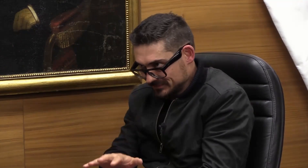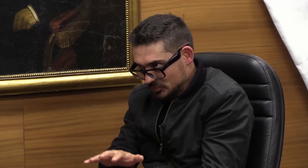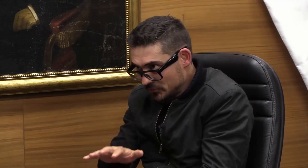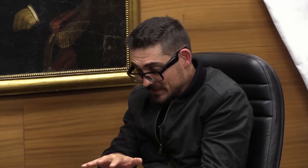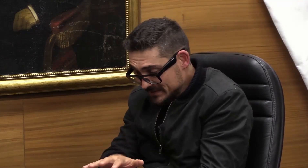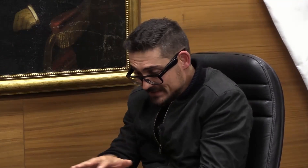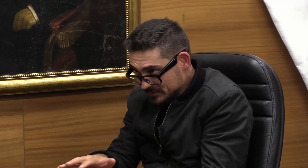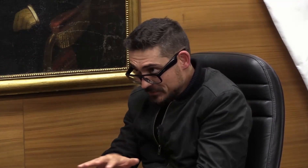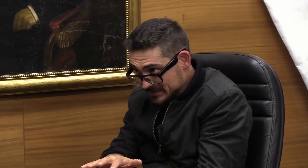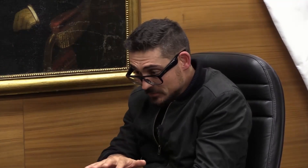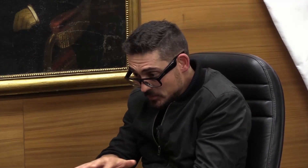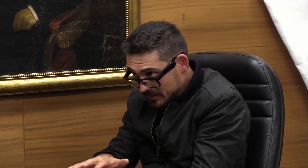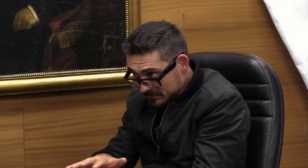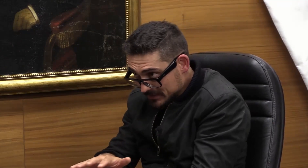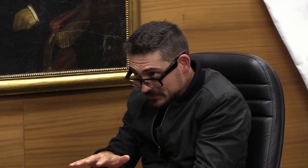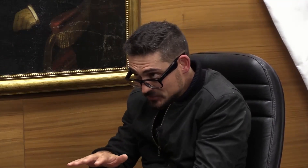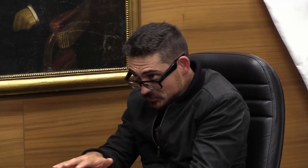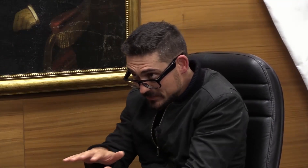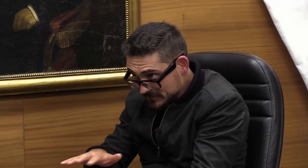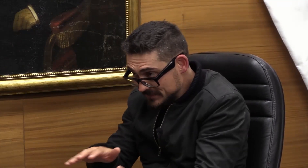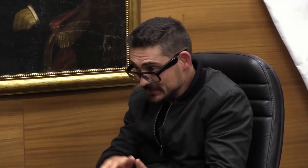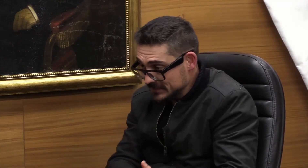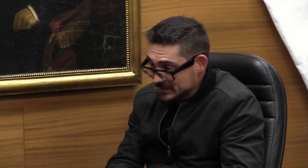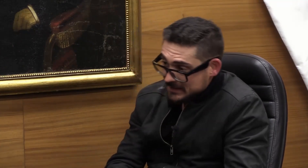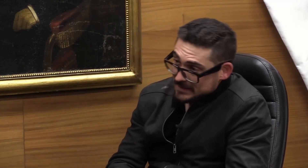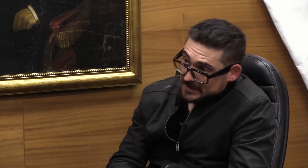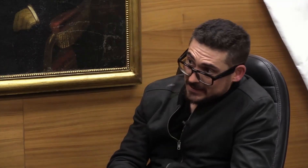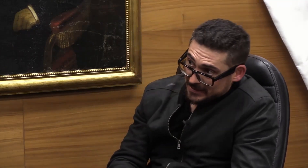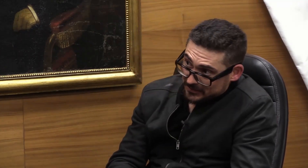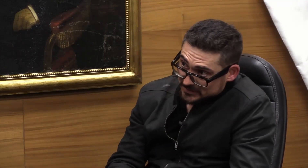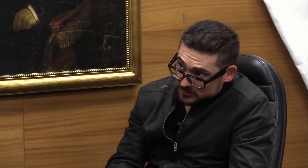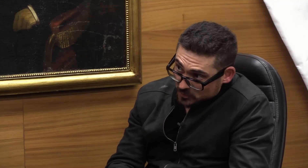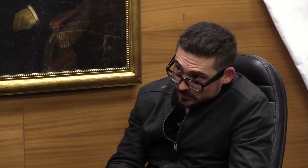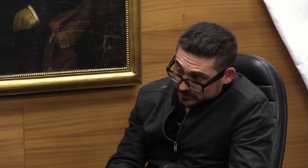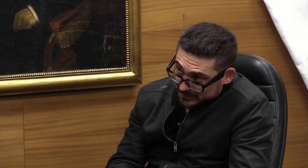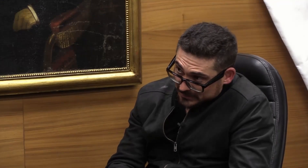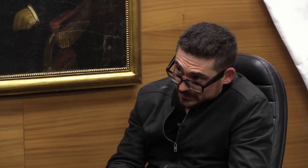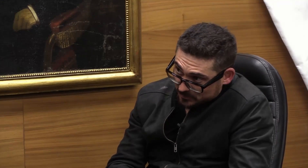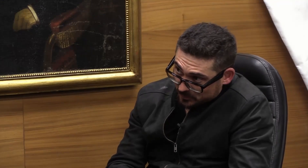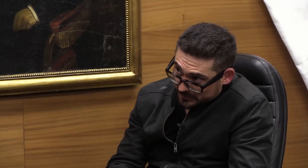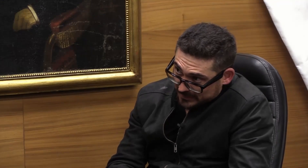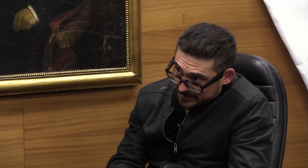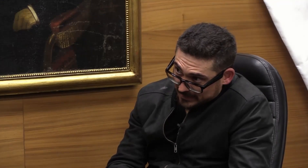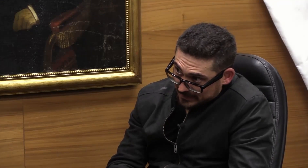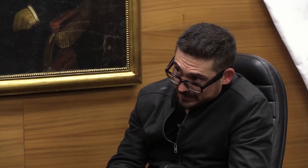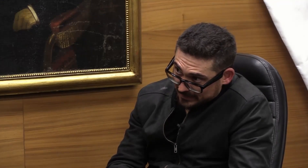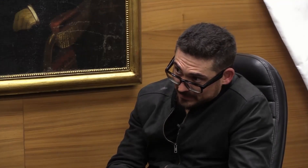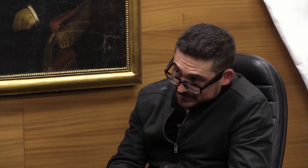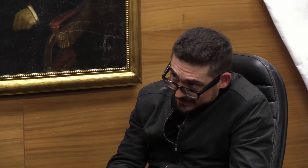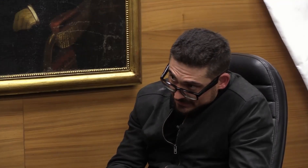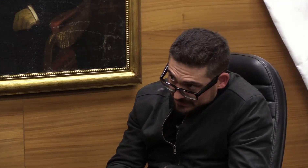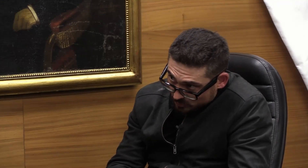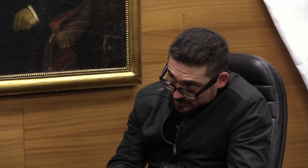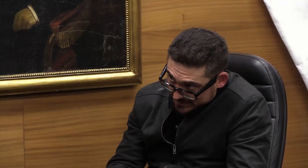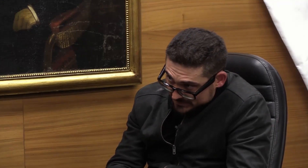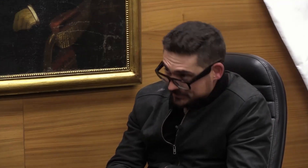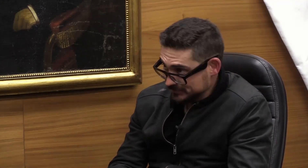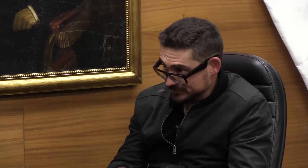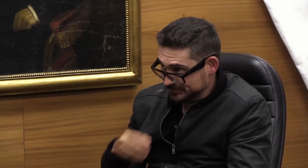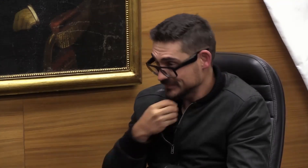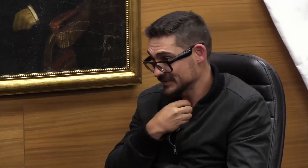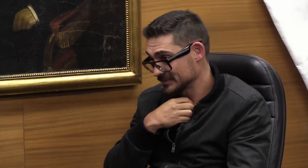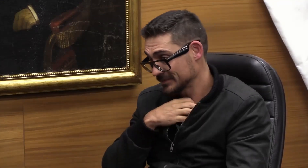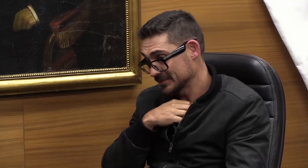¿No? Muy fáciles de poder hacer, muy pragmáticos, muy eficientes. Entonces es muy importante porque en materia de